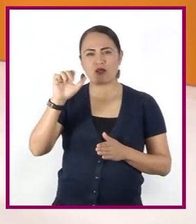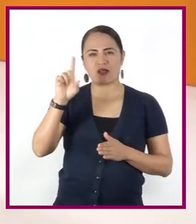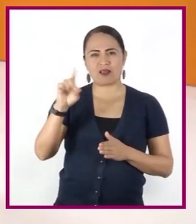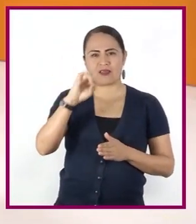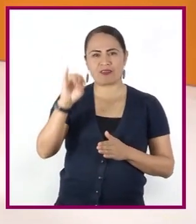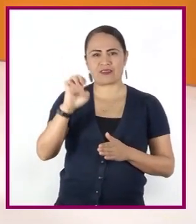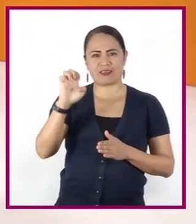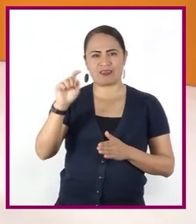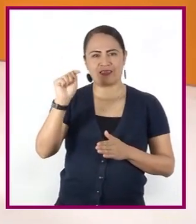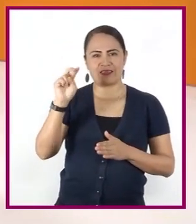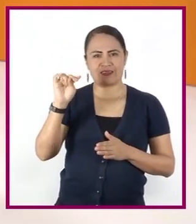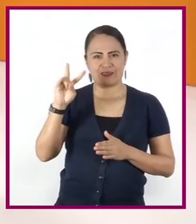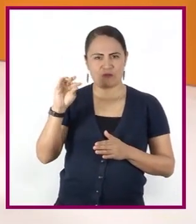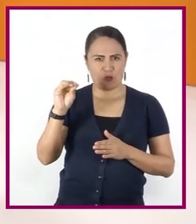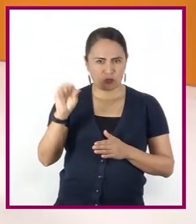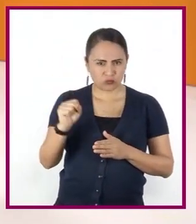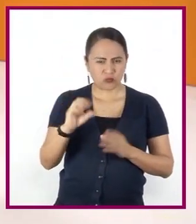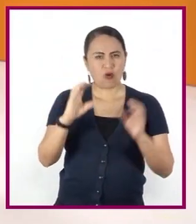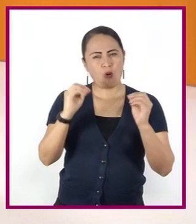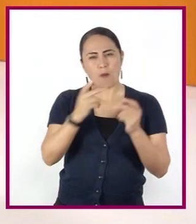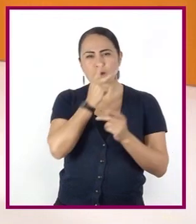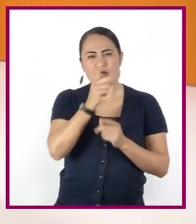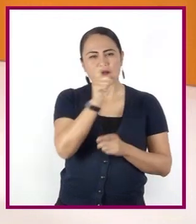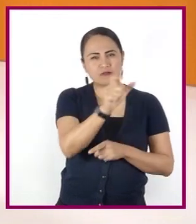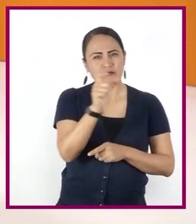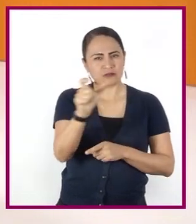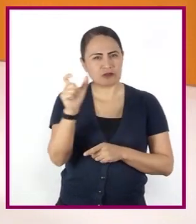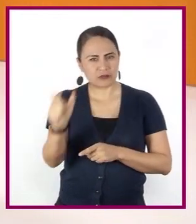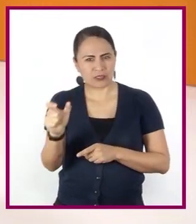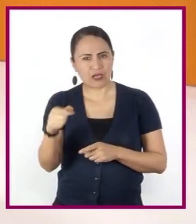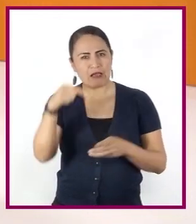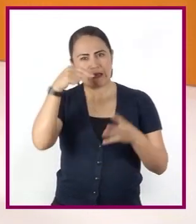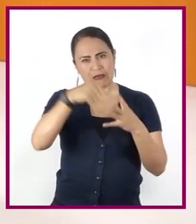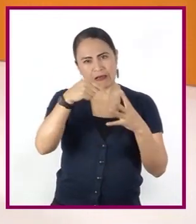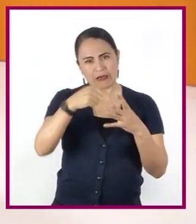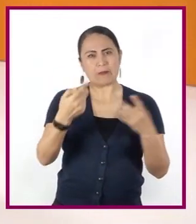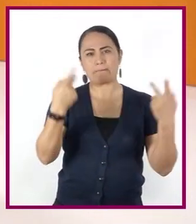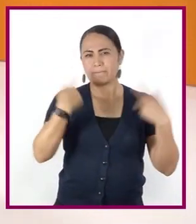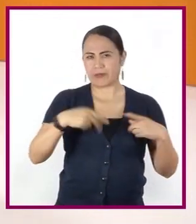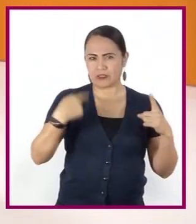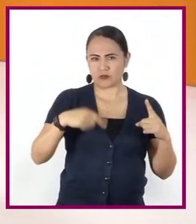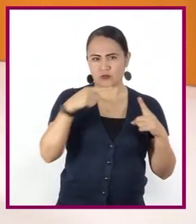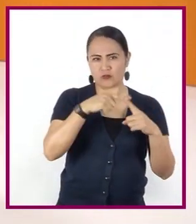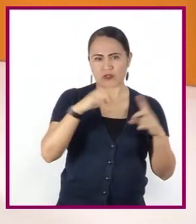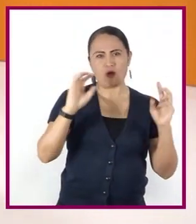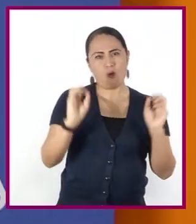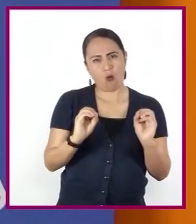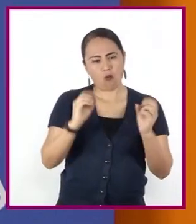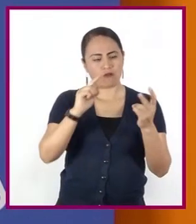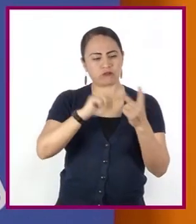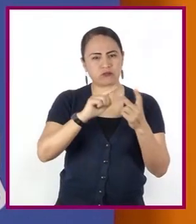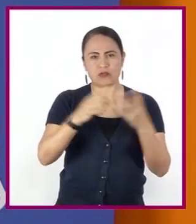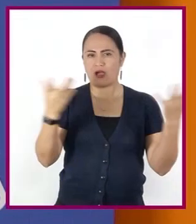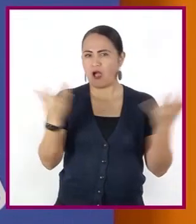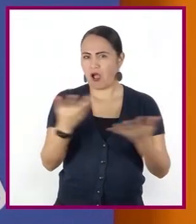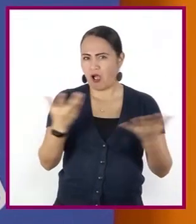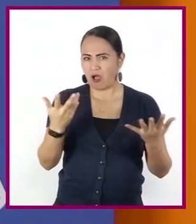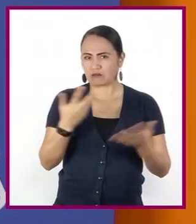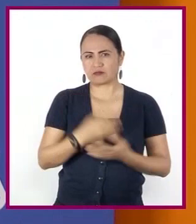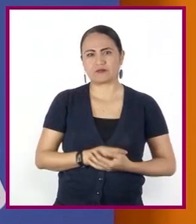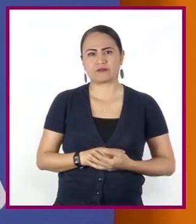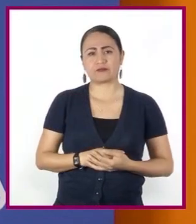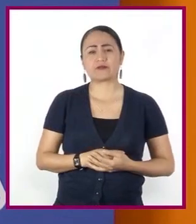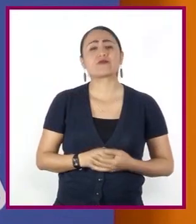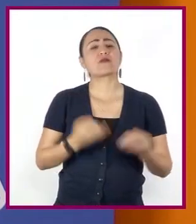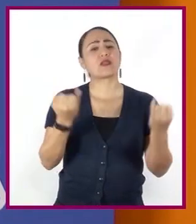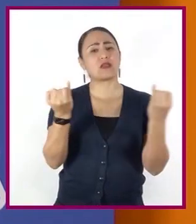o de ciertas frases que funcionan como adjetivos para referirse a las personas y a los hechos. Sobre todo nos enfocamos